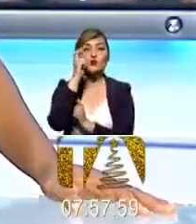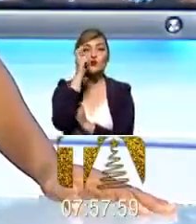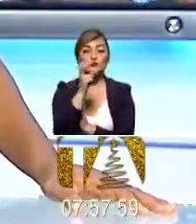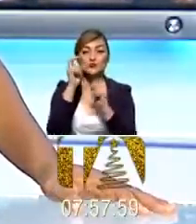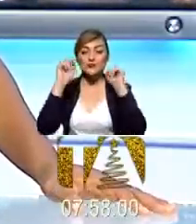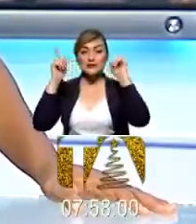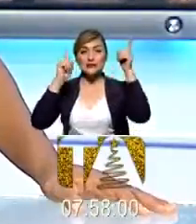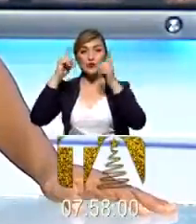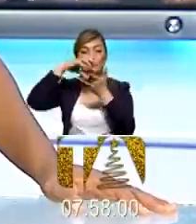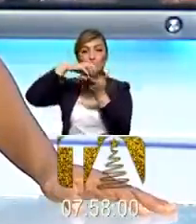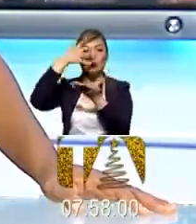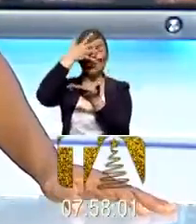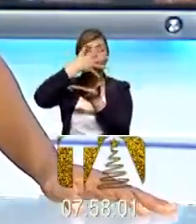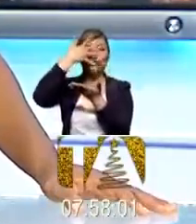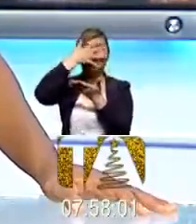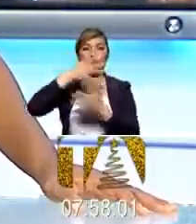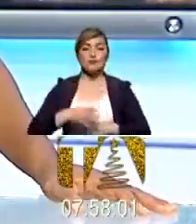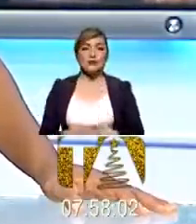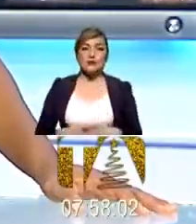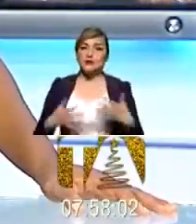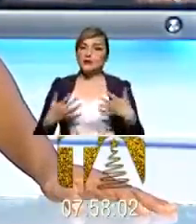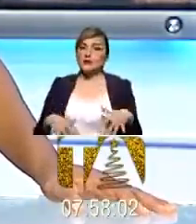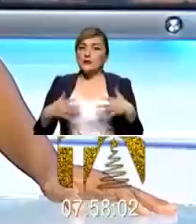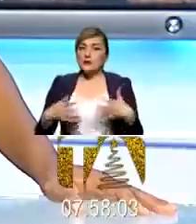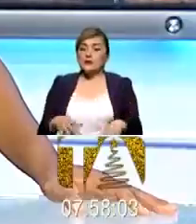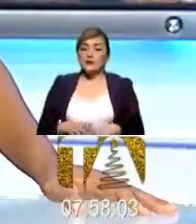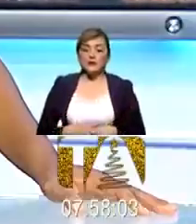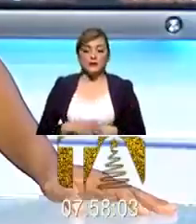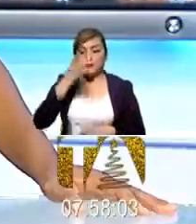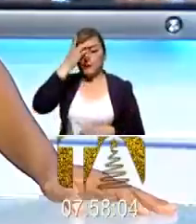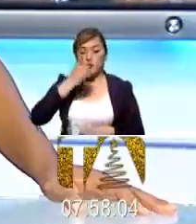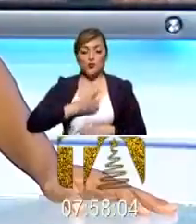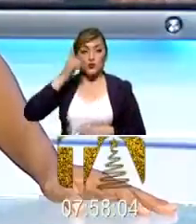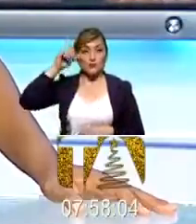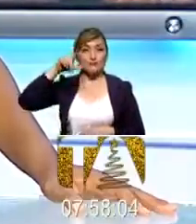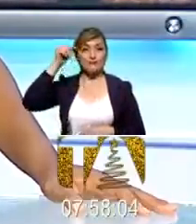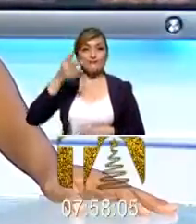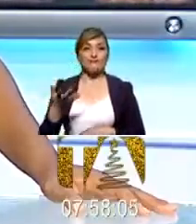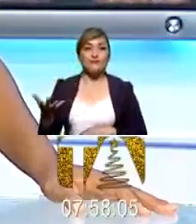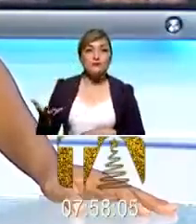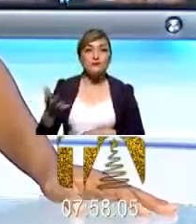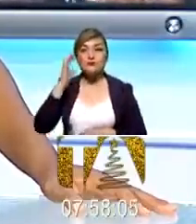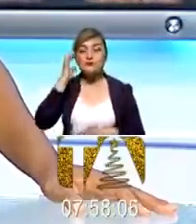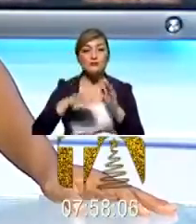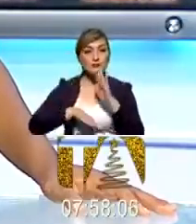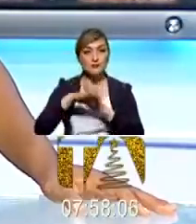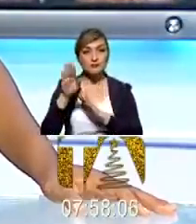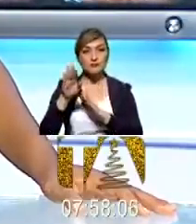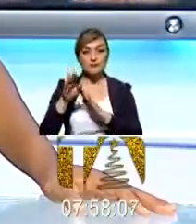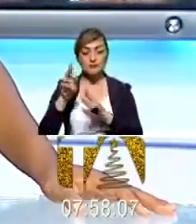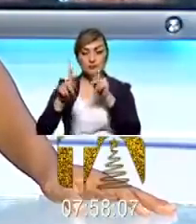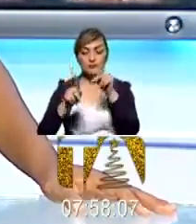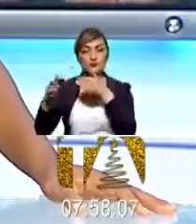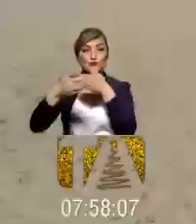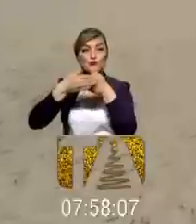de Atacames en la provincia de Esmeraldas reaccionaron ante las últimas medidas adoptadas por el gobierno. Lo que más les preocupa es el cierre de las